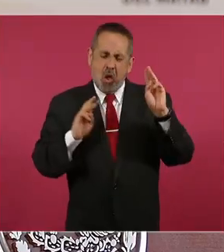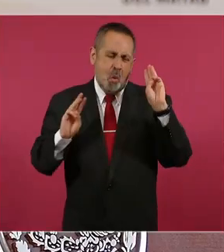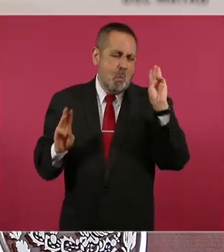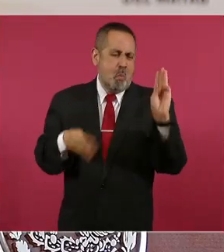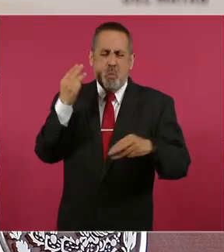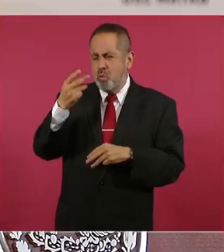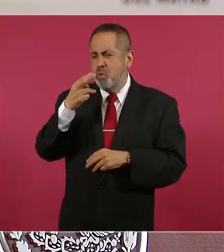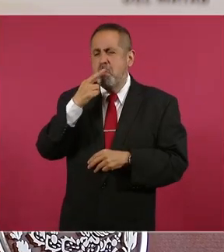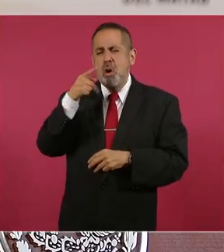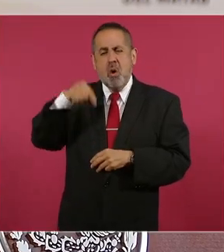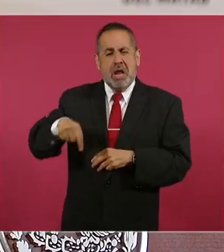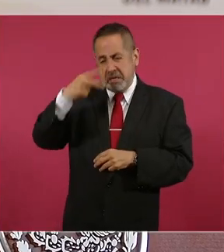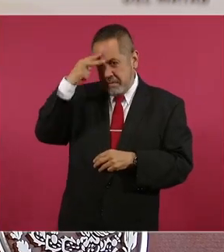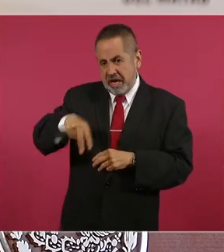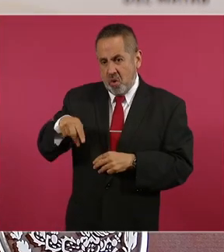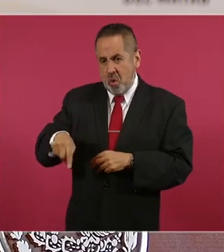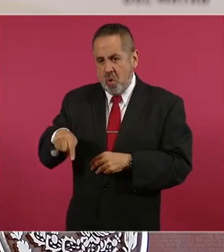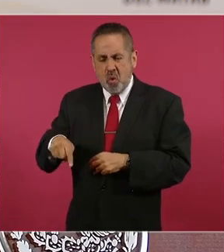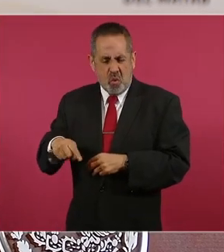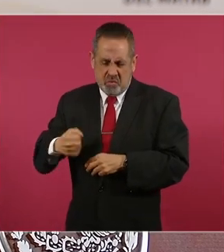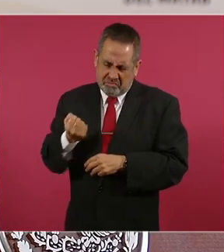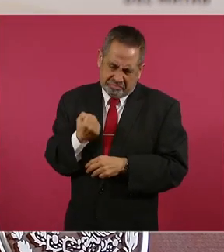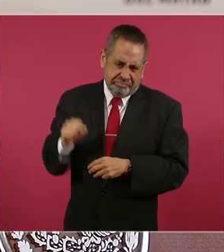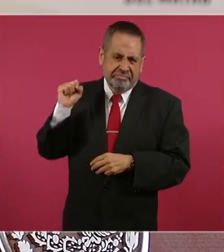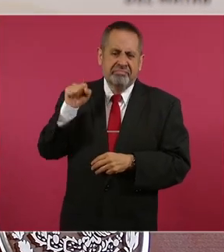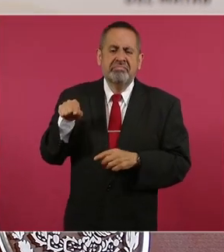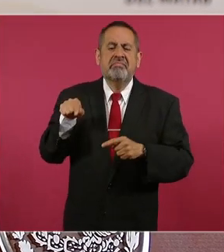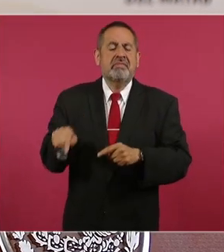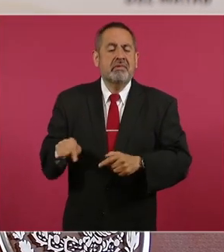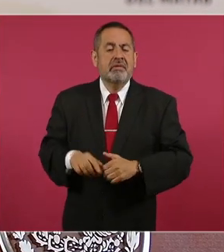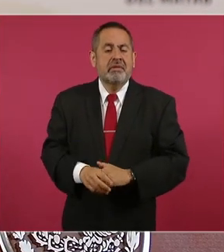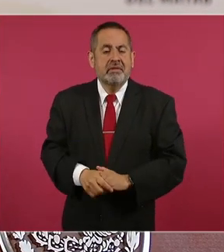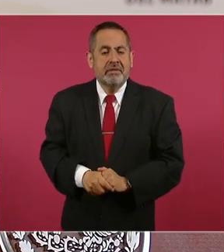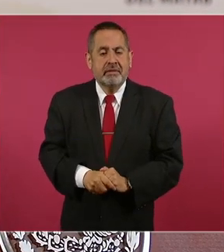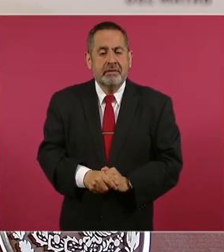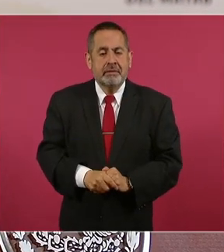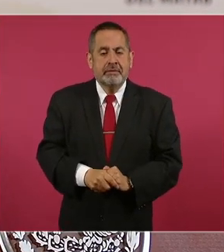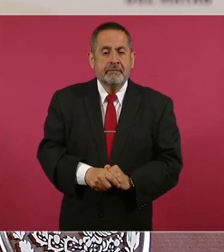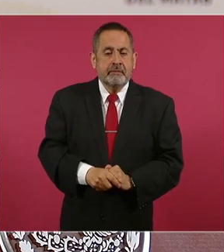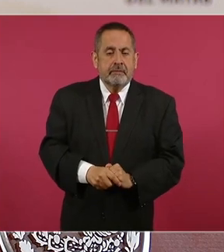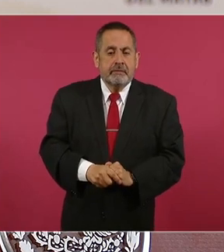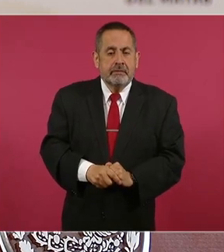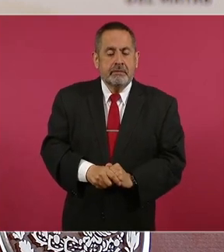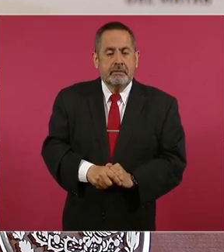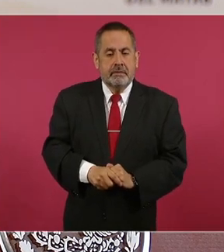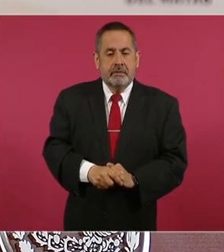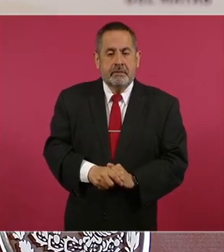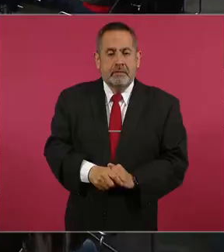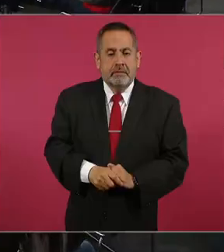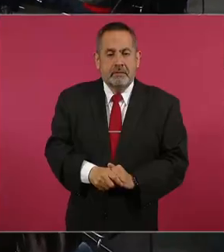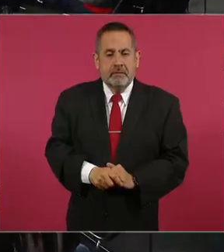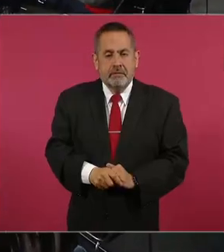de los mejores del mundo. Entonces,